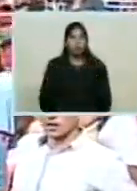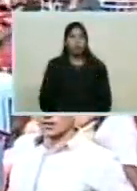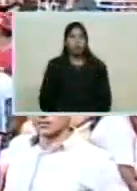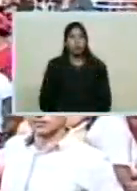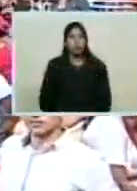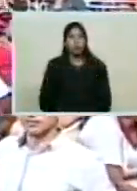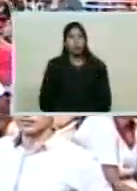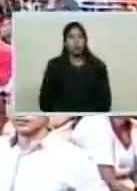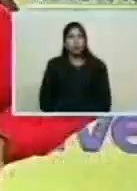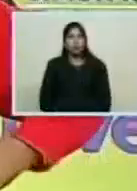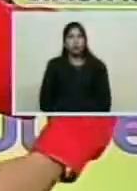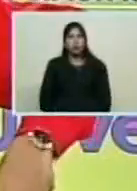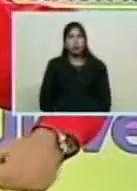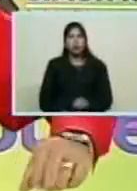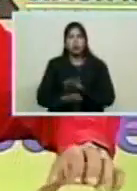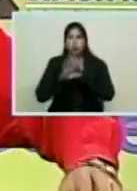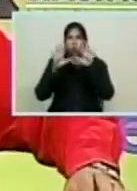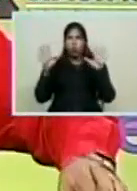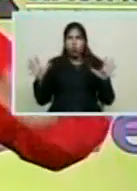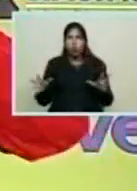en toda la organización